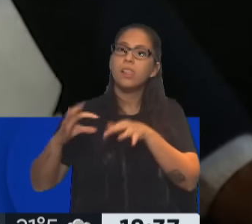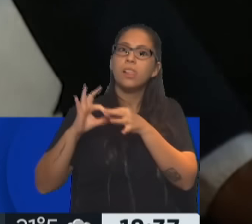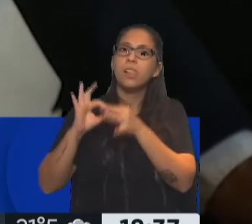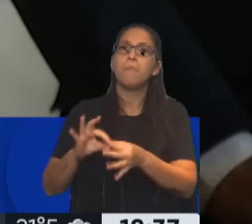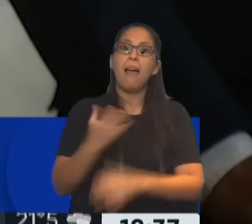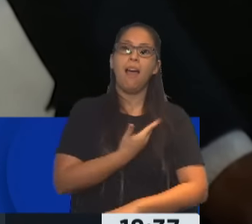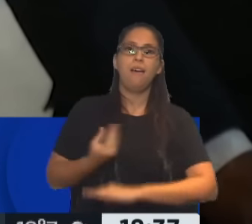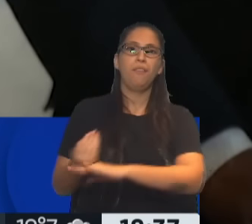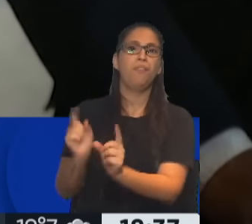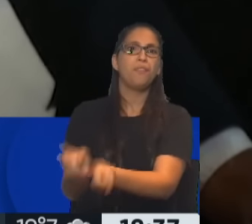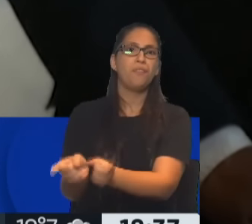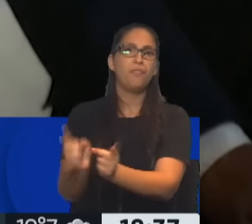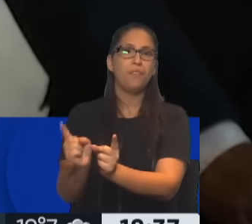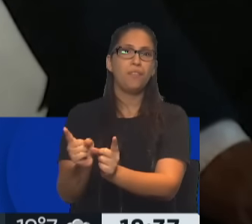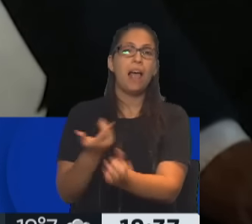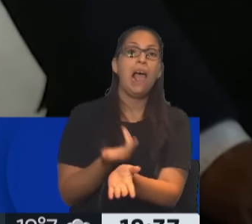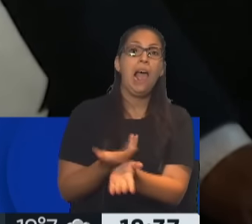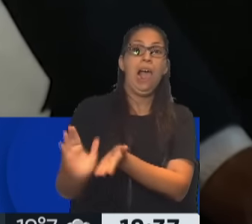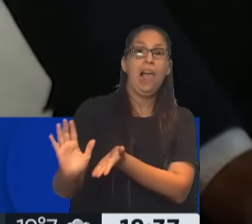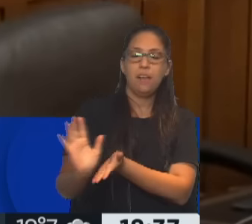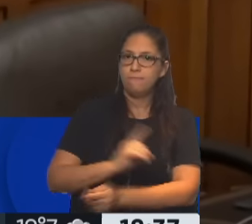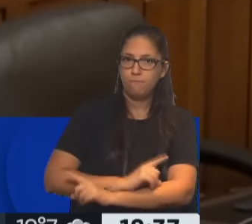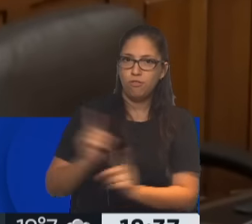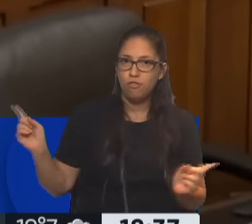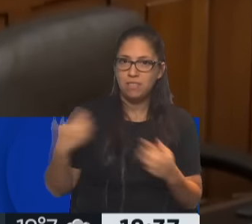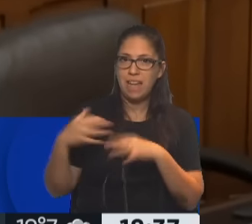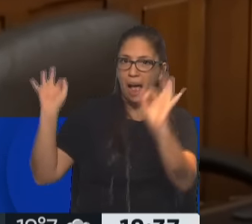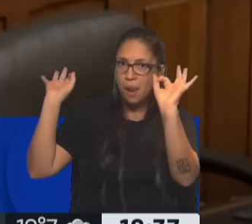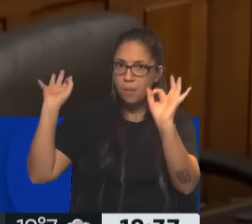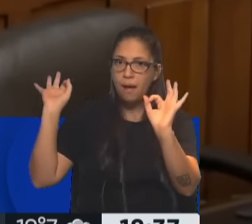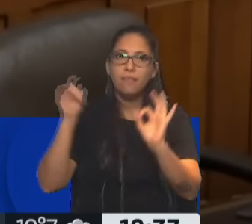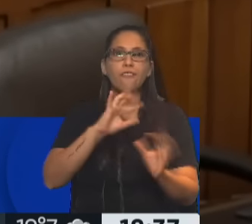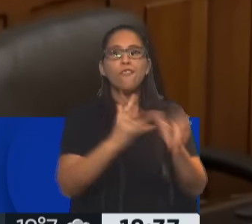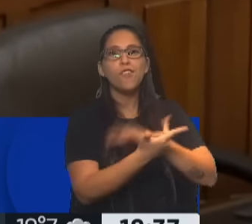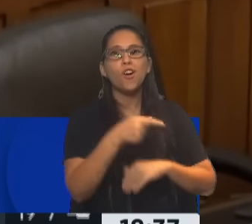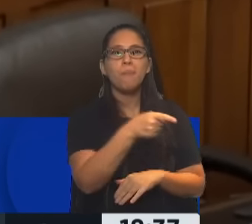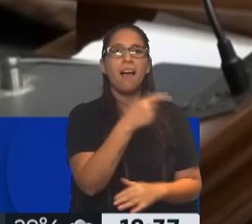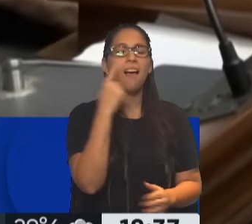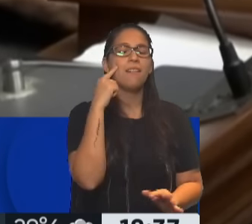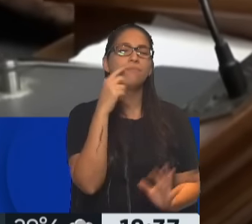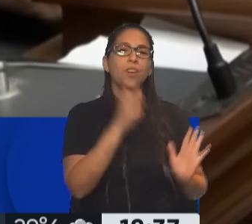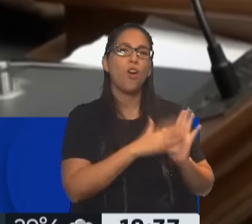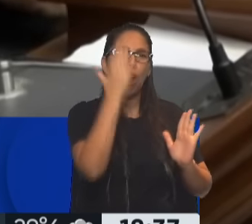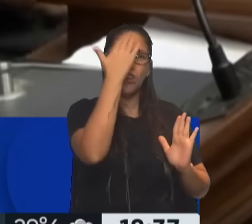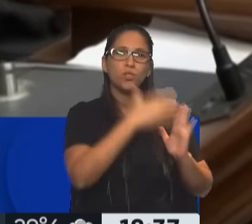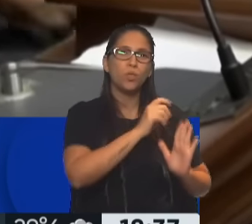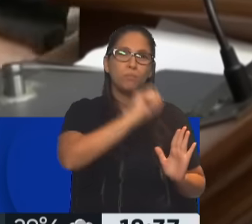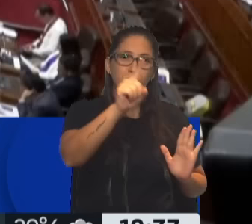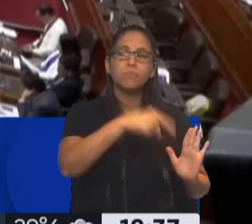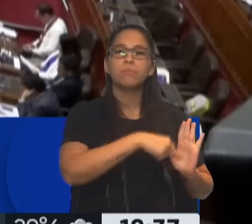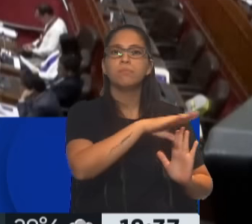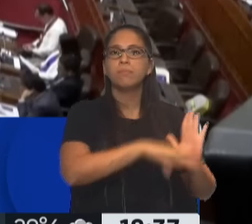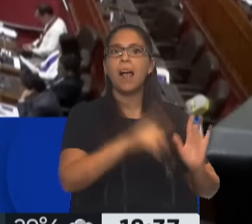de su gobierno y evitar la amenaza de las mociones de vacancia, un mecanismo constitucional que puso contra las cuerdas a la mayoría de los